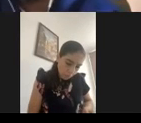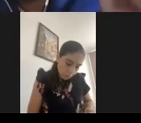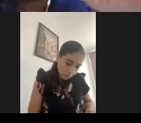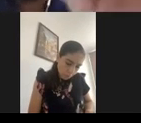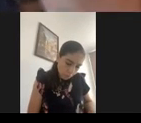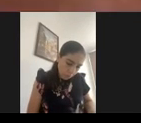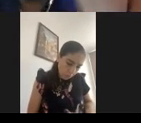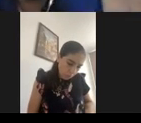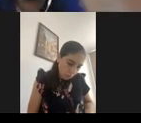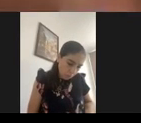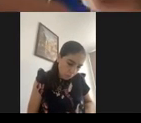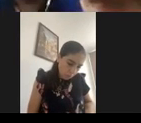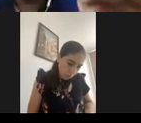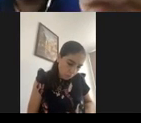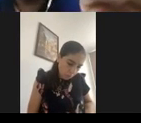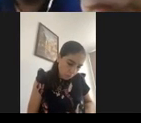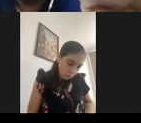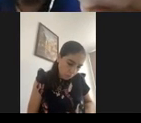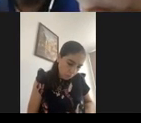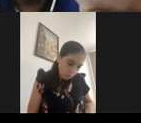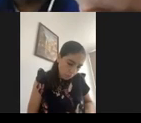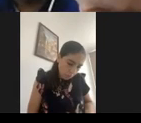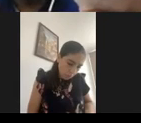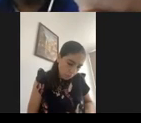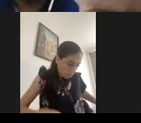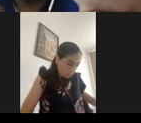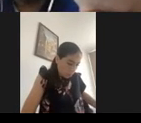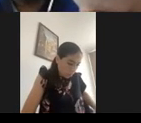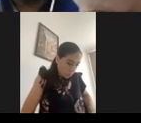los resultados de la consulta ciudadana.